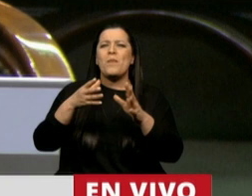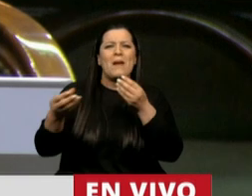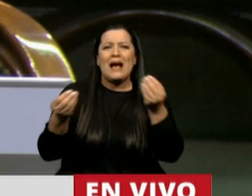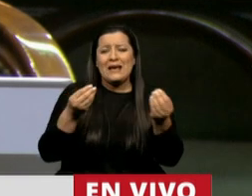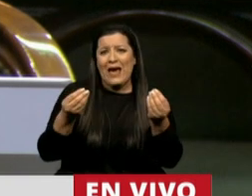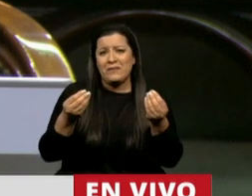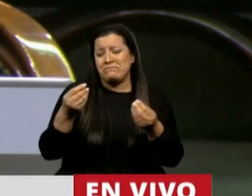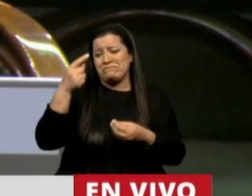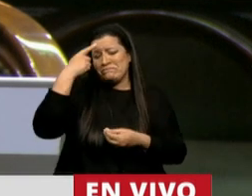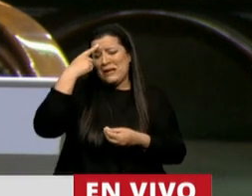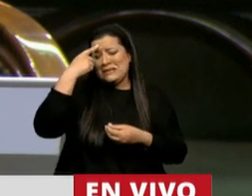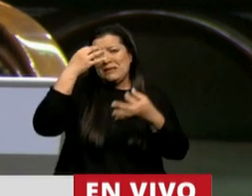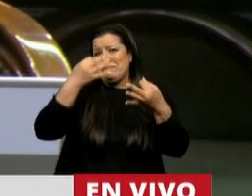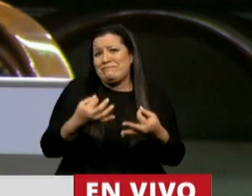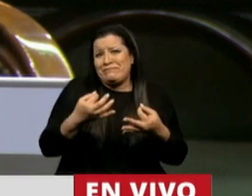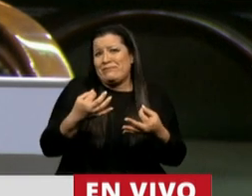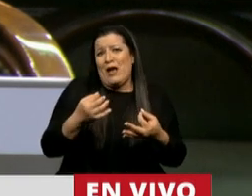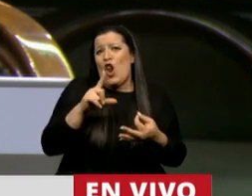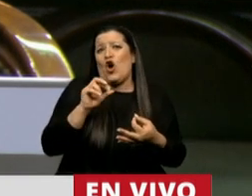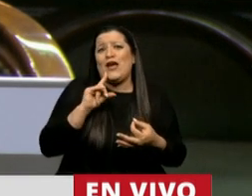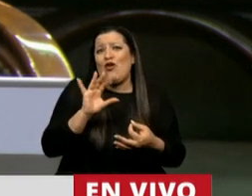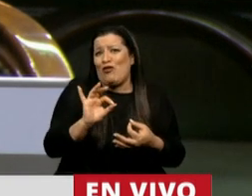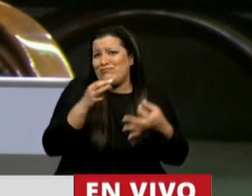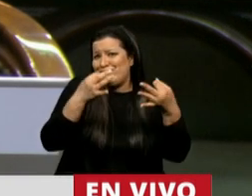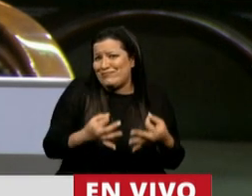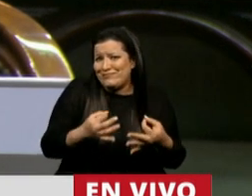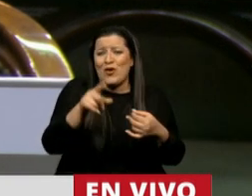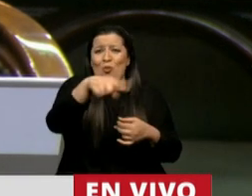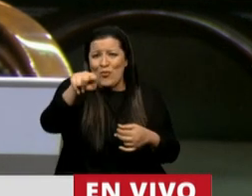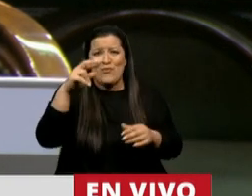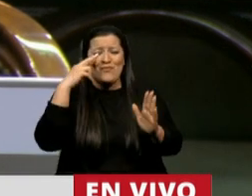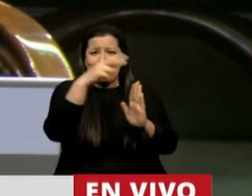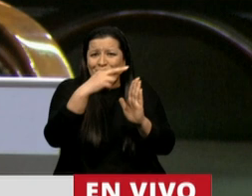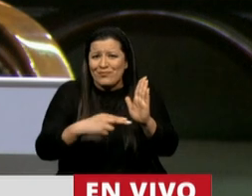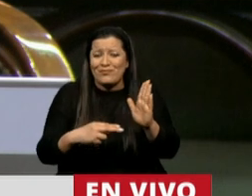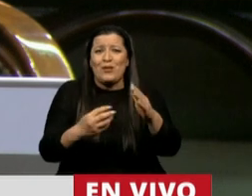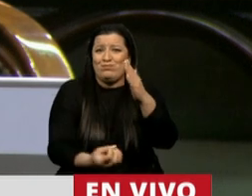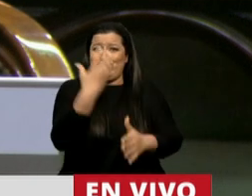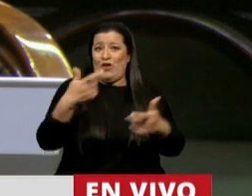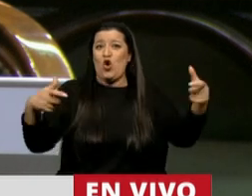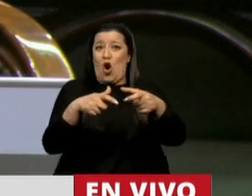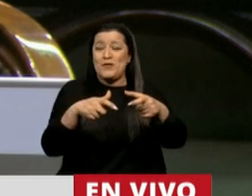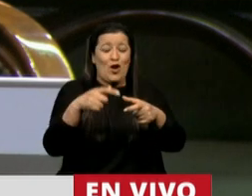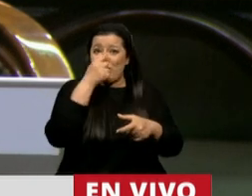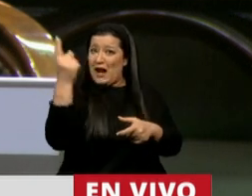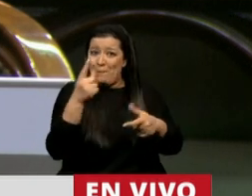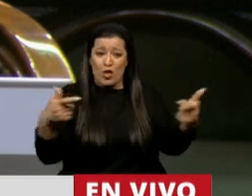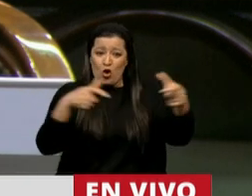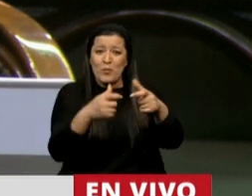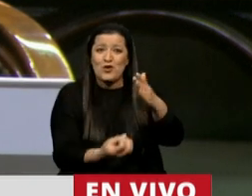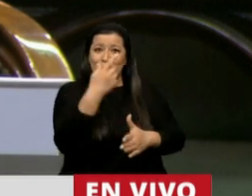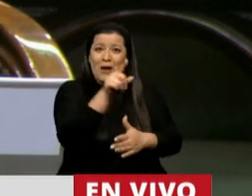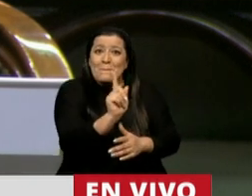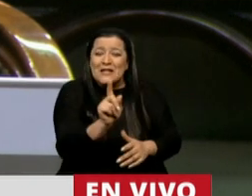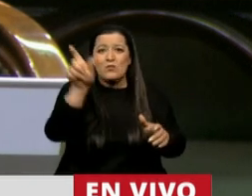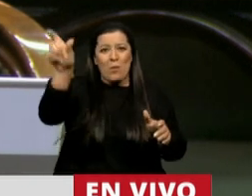sentido lógico y como usted bien leyó la Constitución de una comisión en forma inmediata era que que